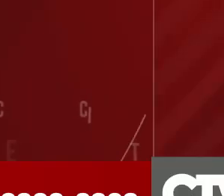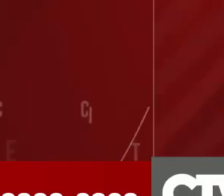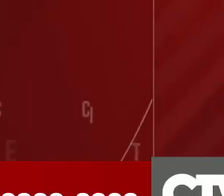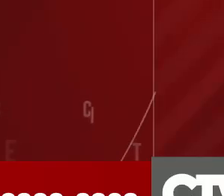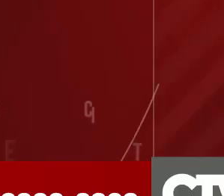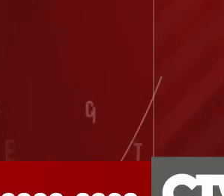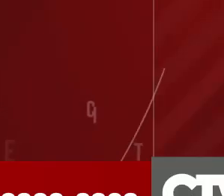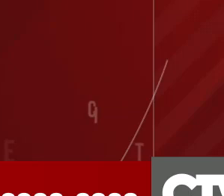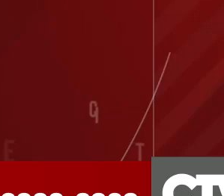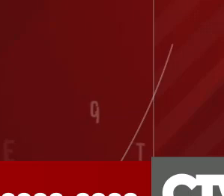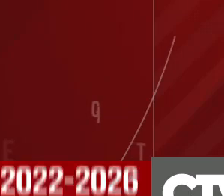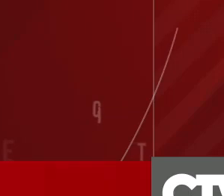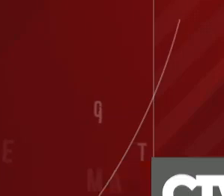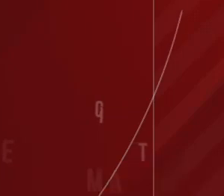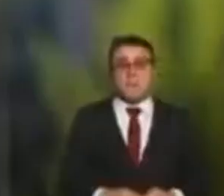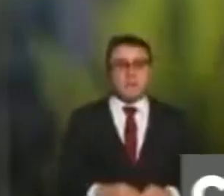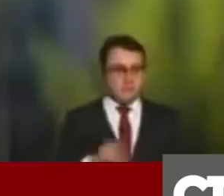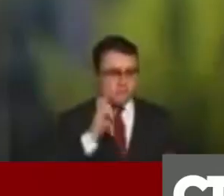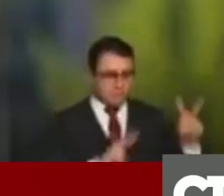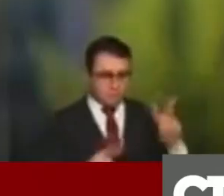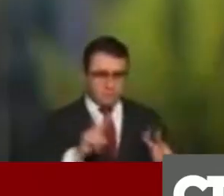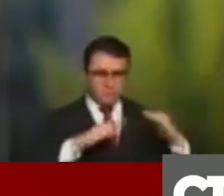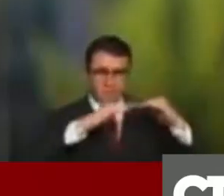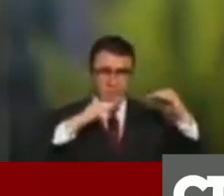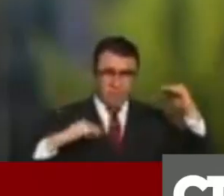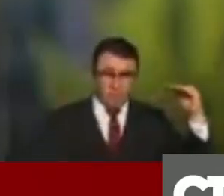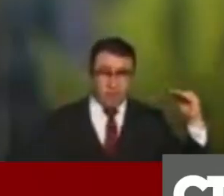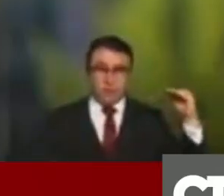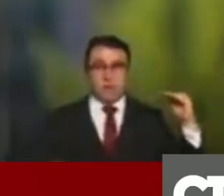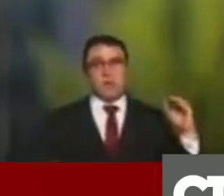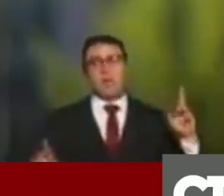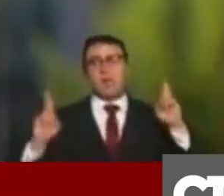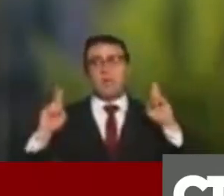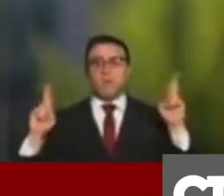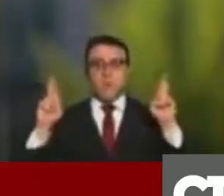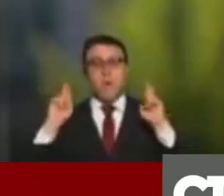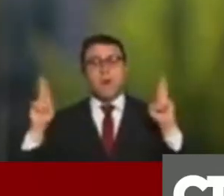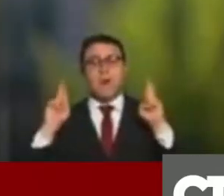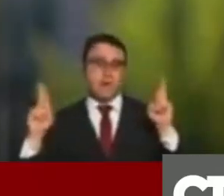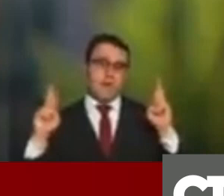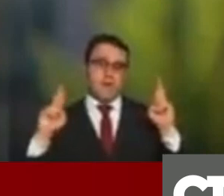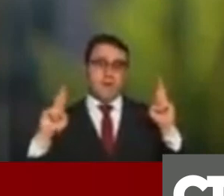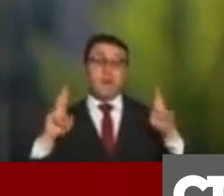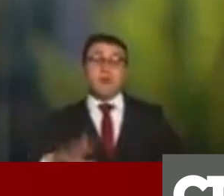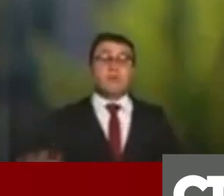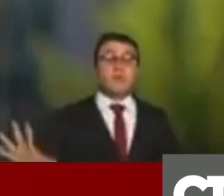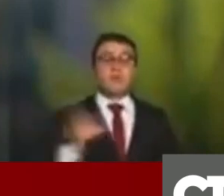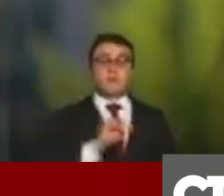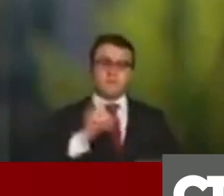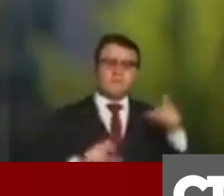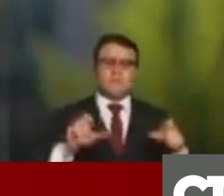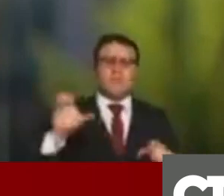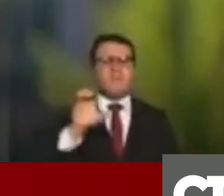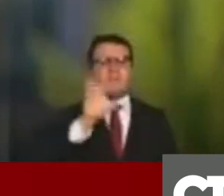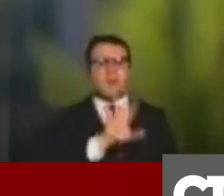hizo un llamado a la construcción de la paz Ojalá que seamos todos los colombianos y colombianas